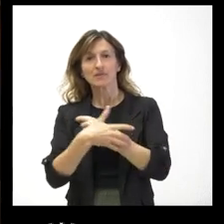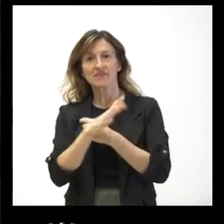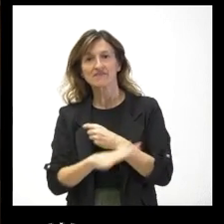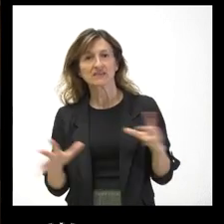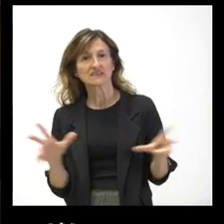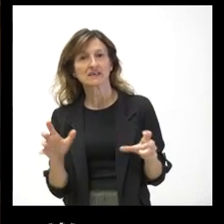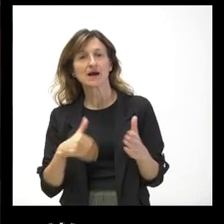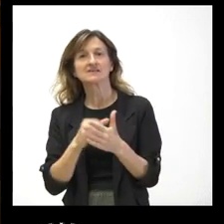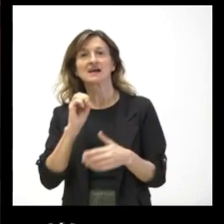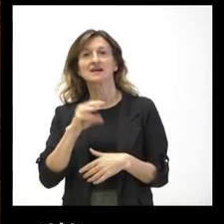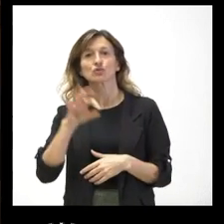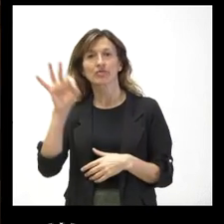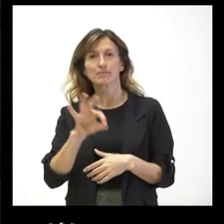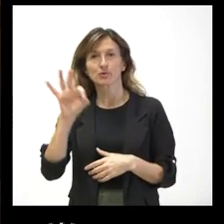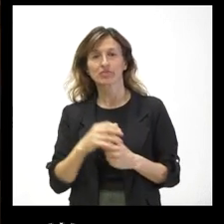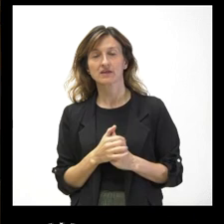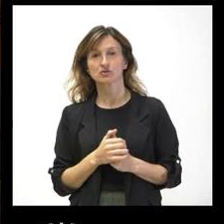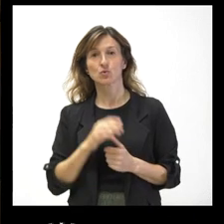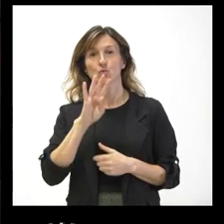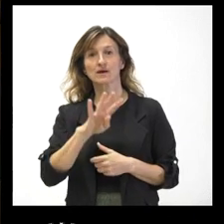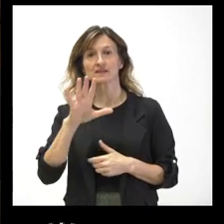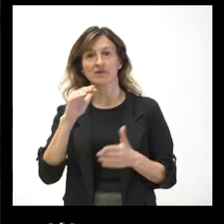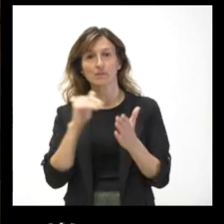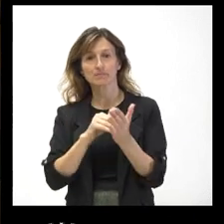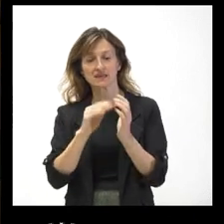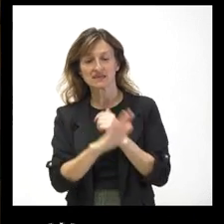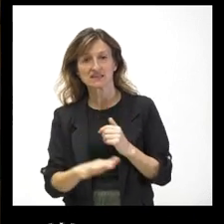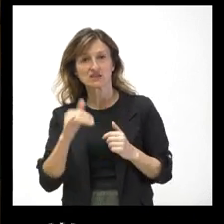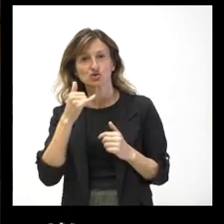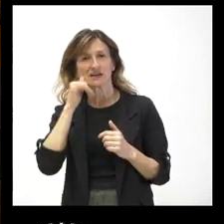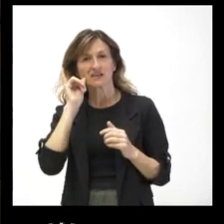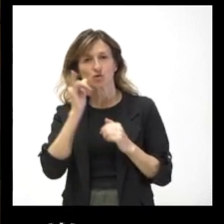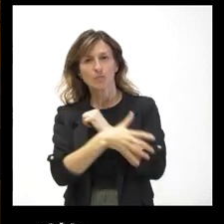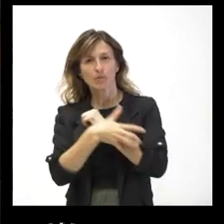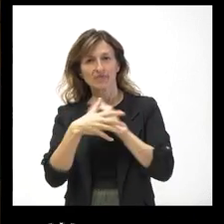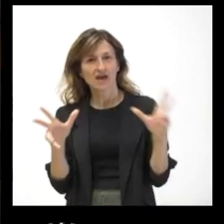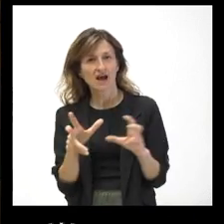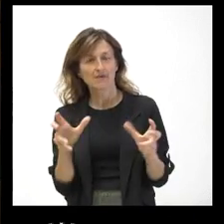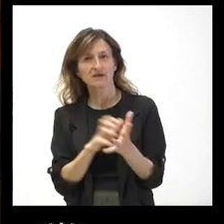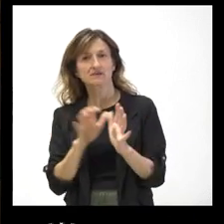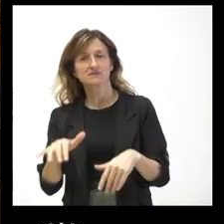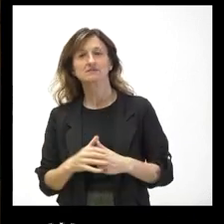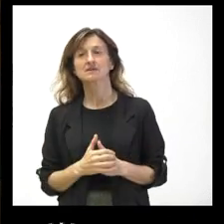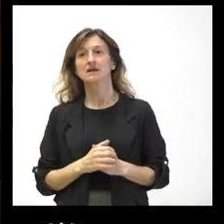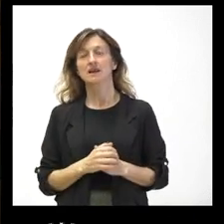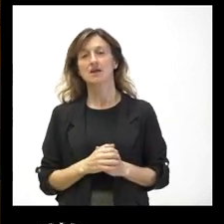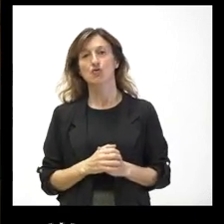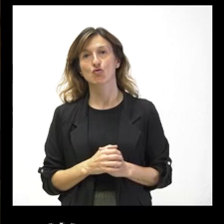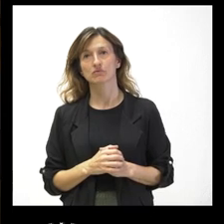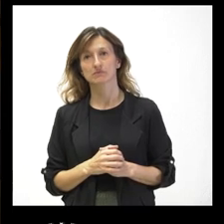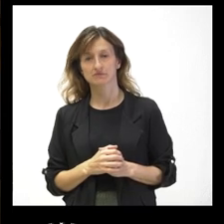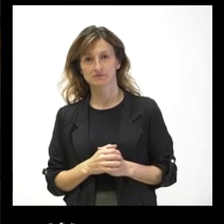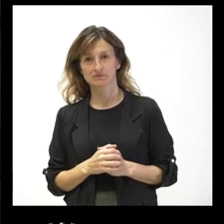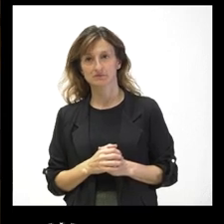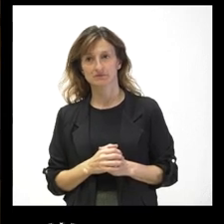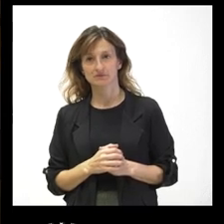el 14 45.000 niños en riesgo de pobreza severa en Castilla y león es la